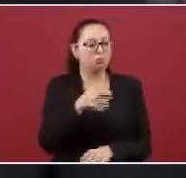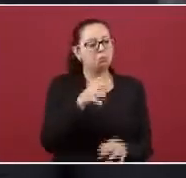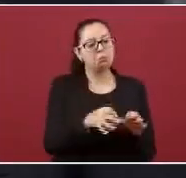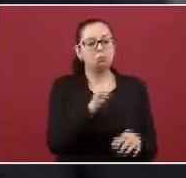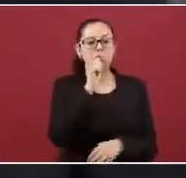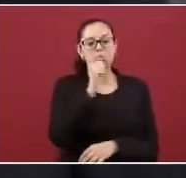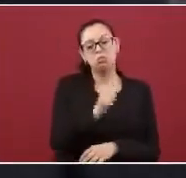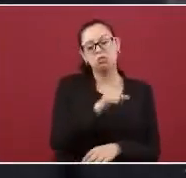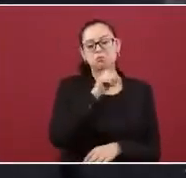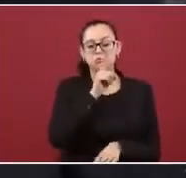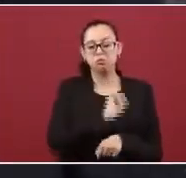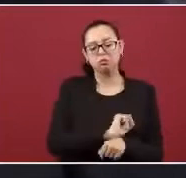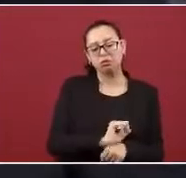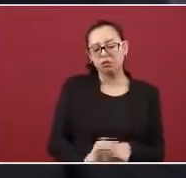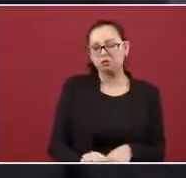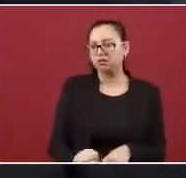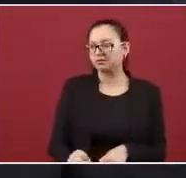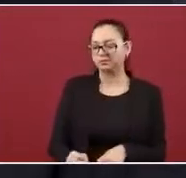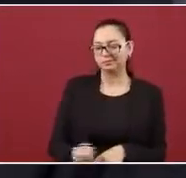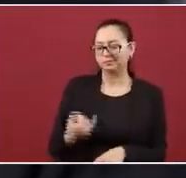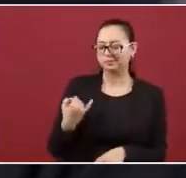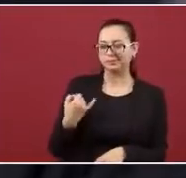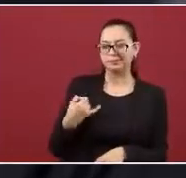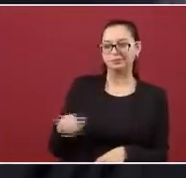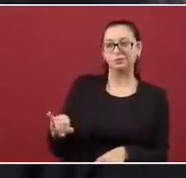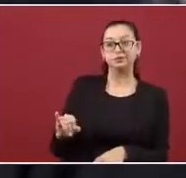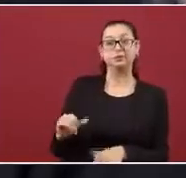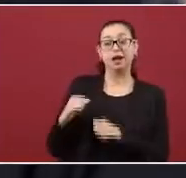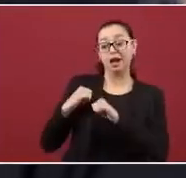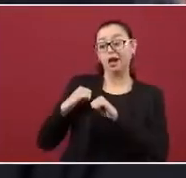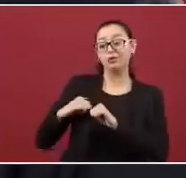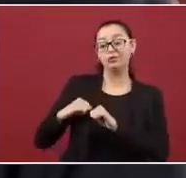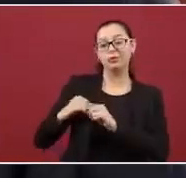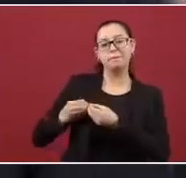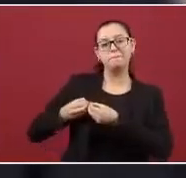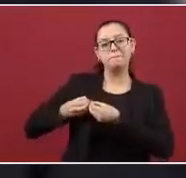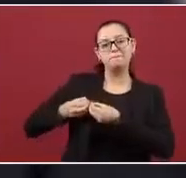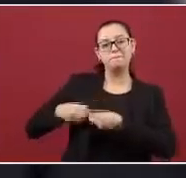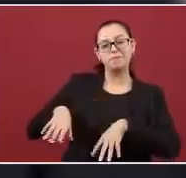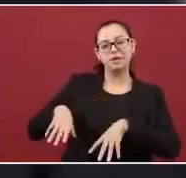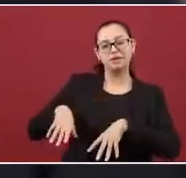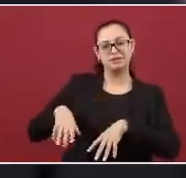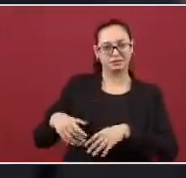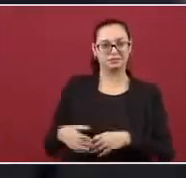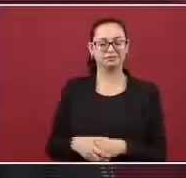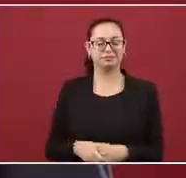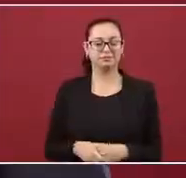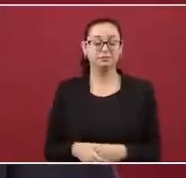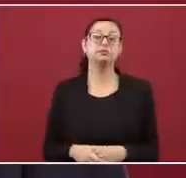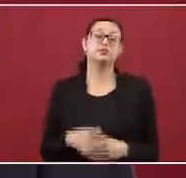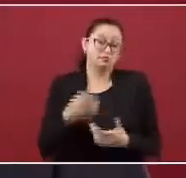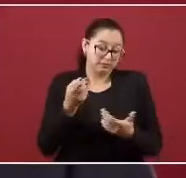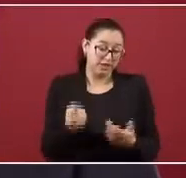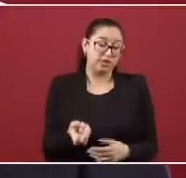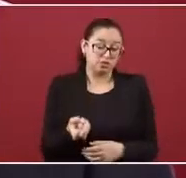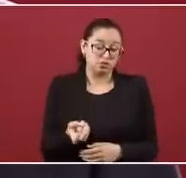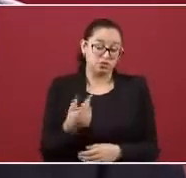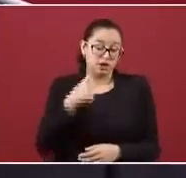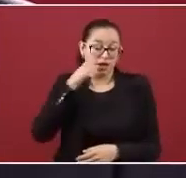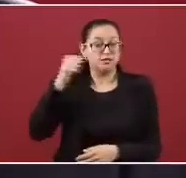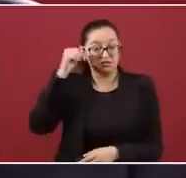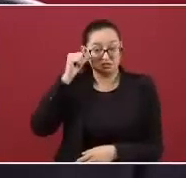y ya no hay autoridad. Entonces, lo que le dije ayer fue eso, hay denuncias